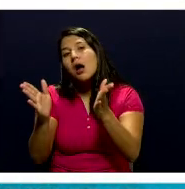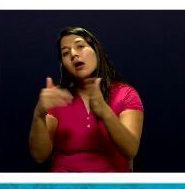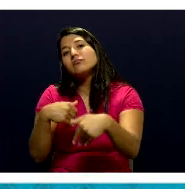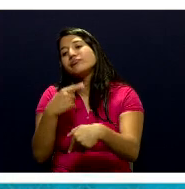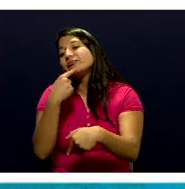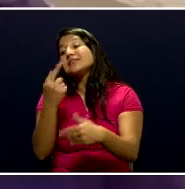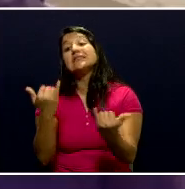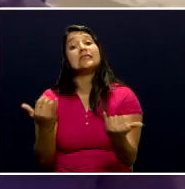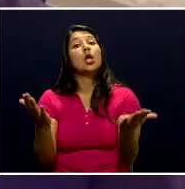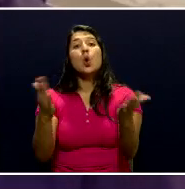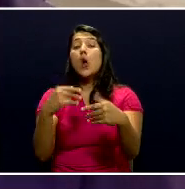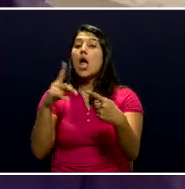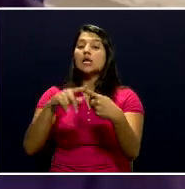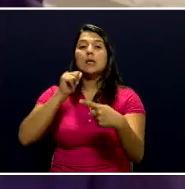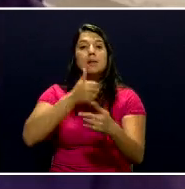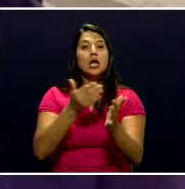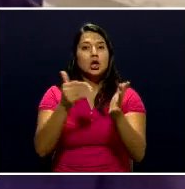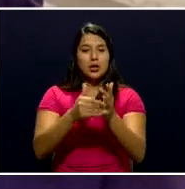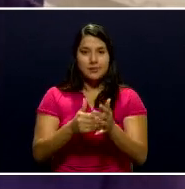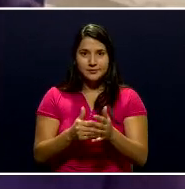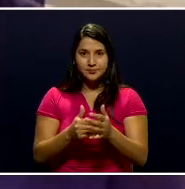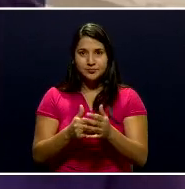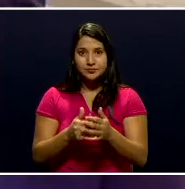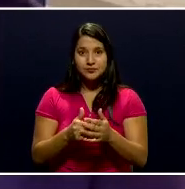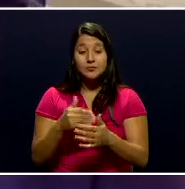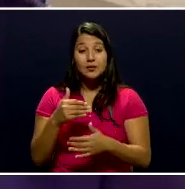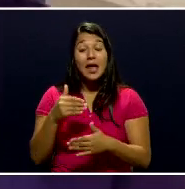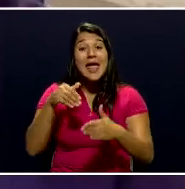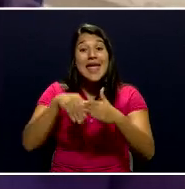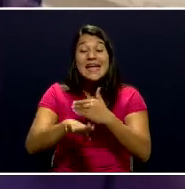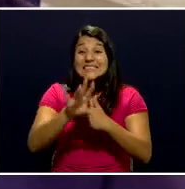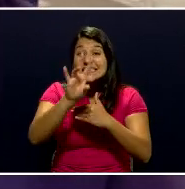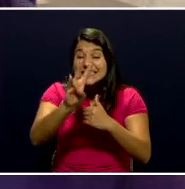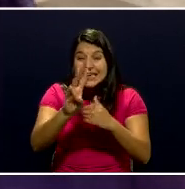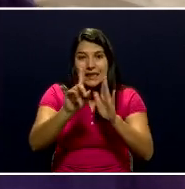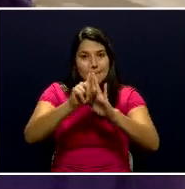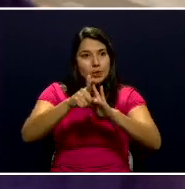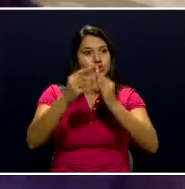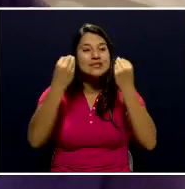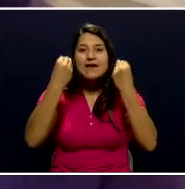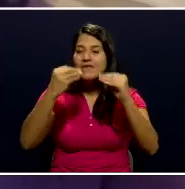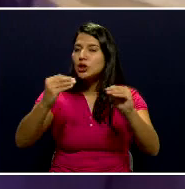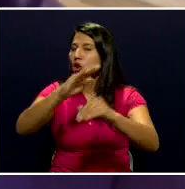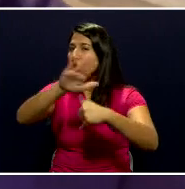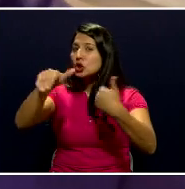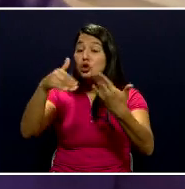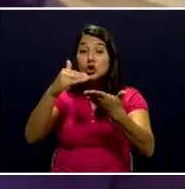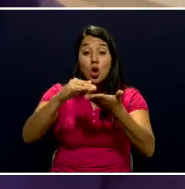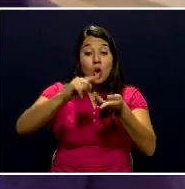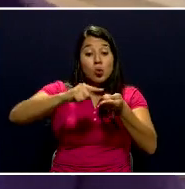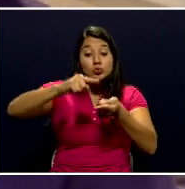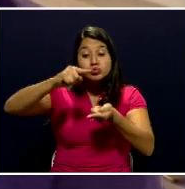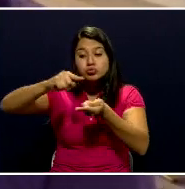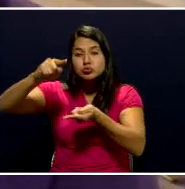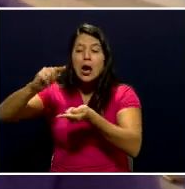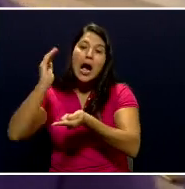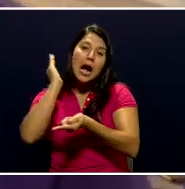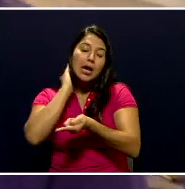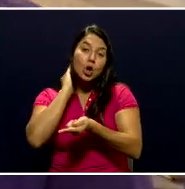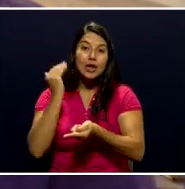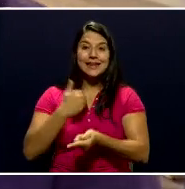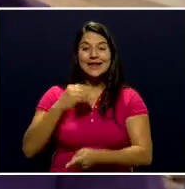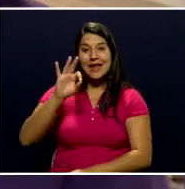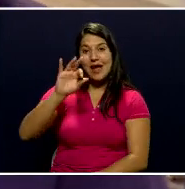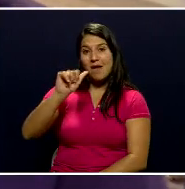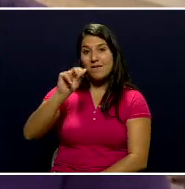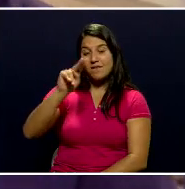unidades disponibles. Una vez habilitada la plataforma, en 7 minutos se vendió todo el inventario del día. FANAL está poniendo a